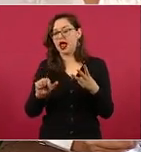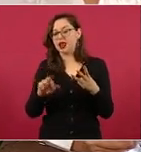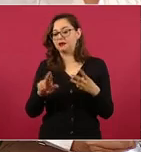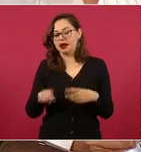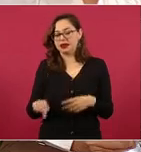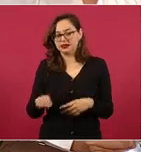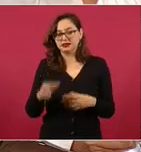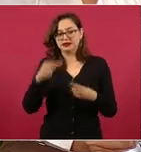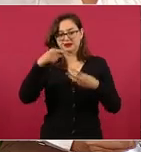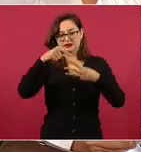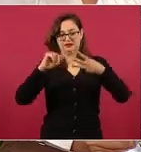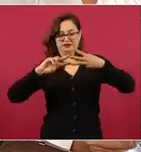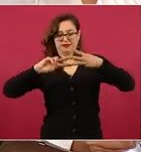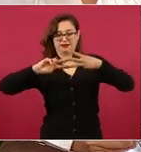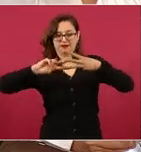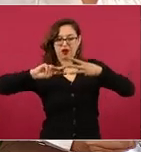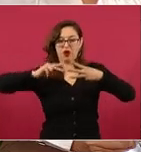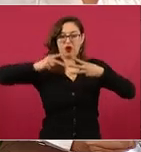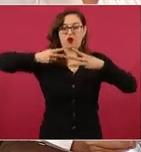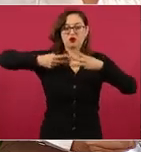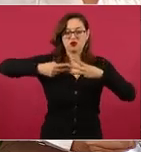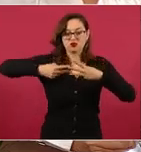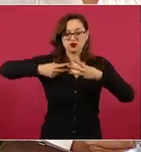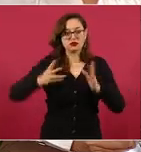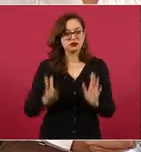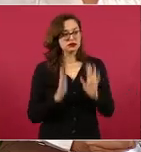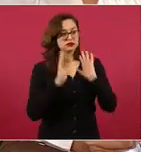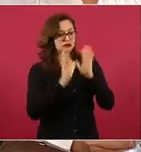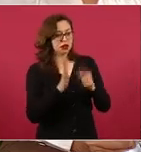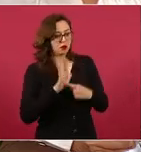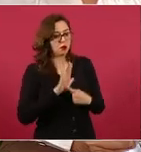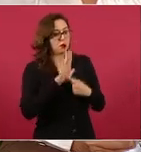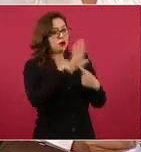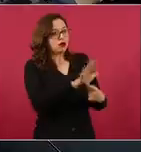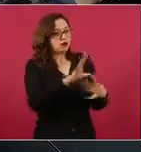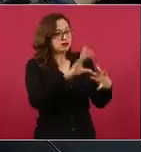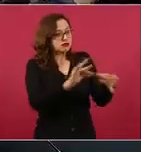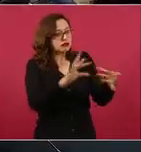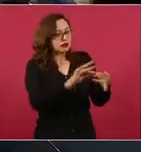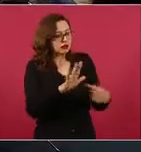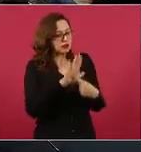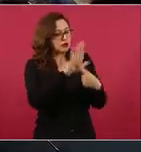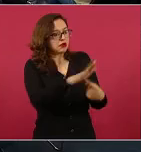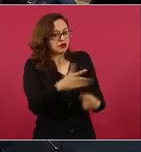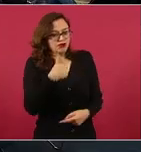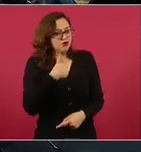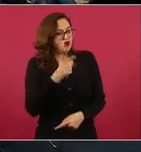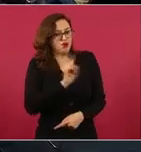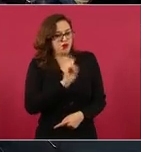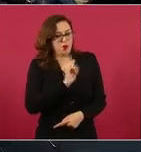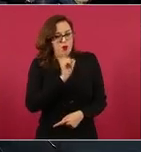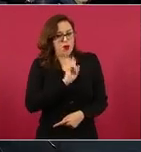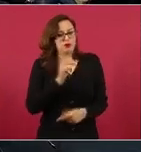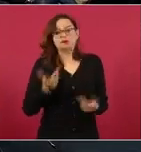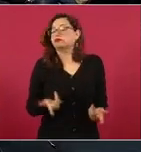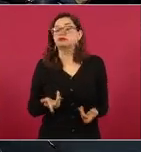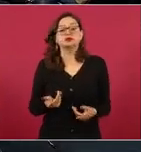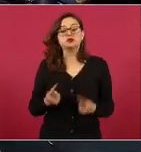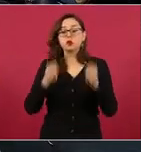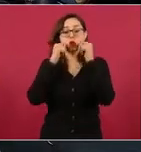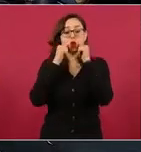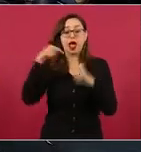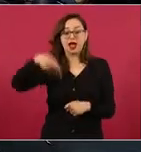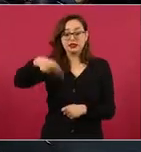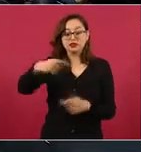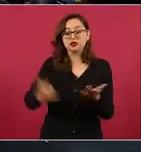apellidos. A pesar de este error, el señor Moisés Álvarez Pérez se encuentra ya recluido en el reclusorio sur de esta Ciudad